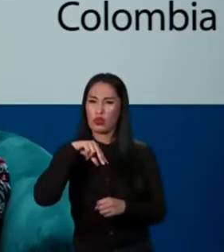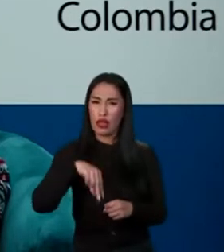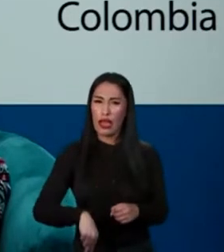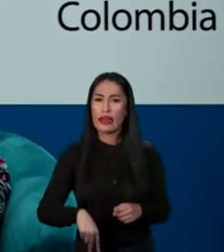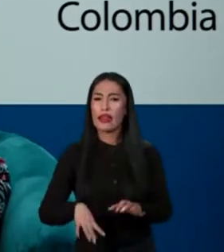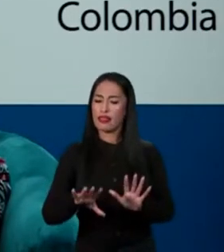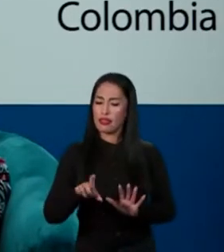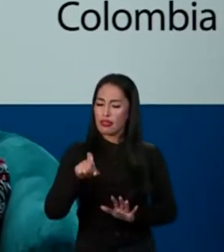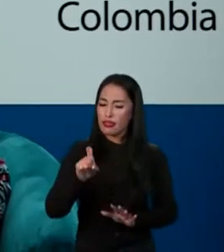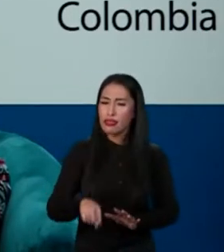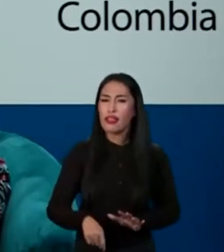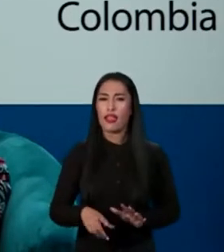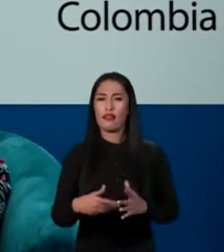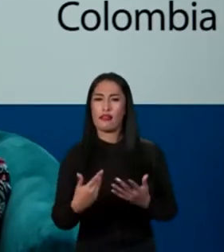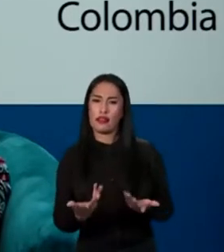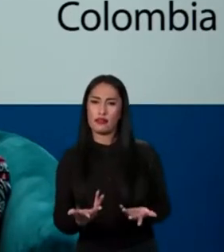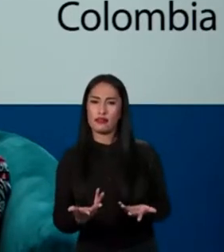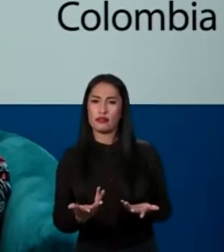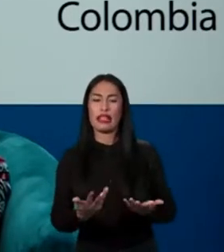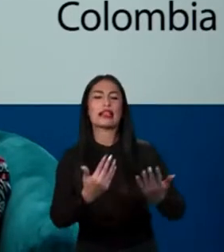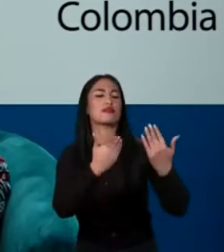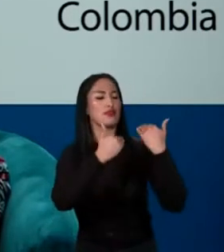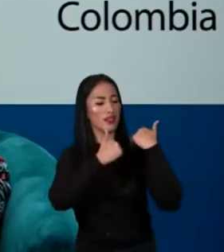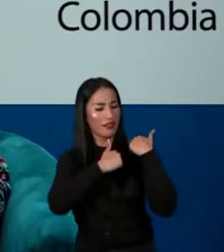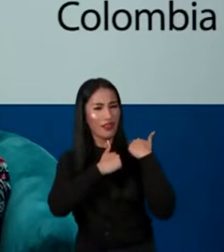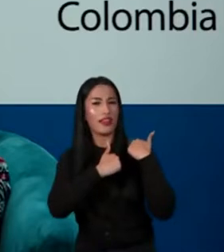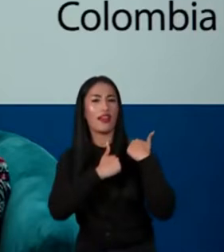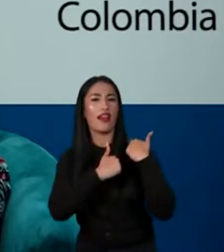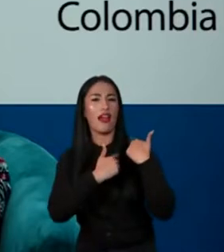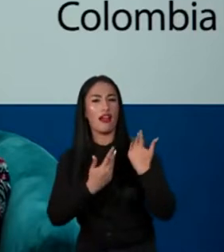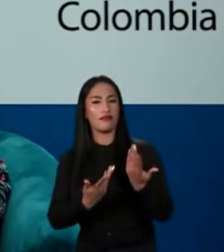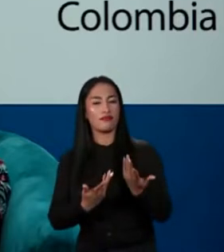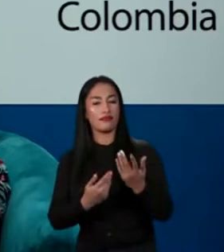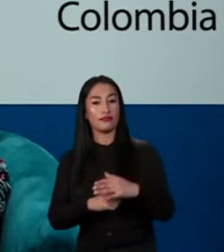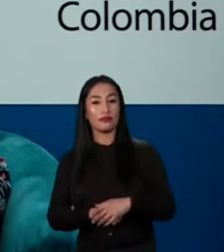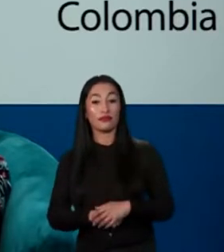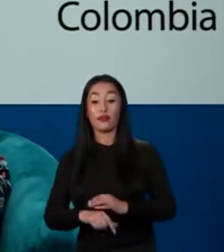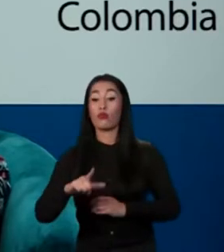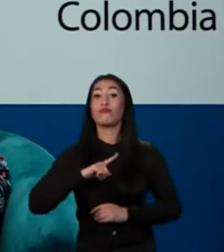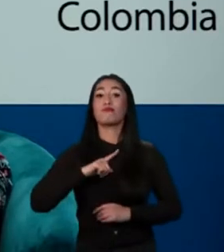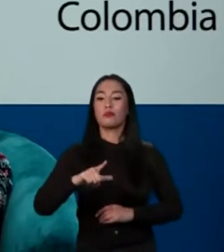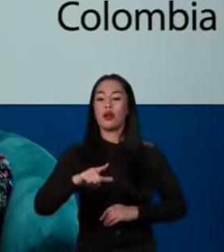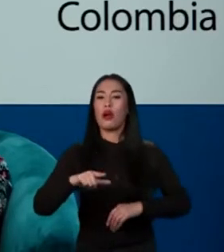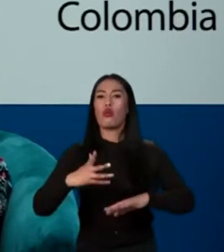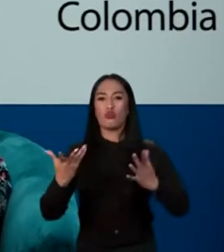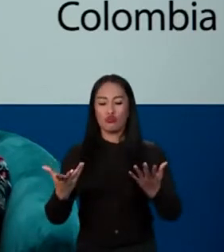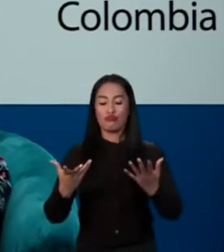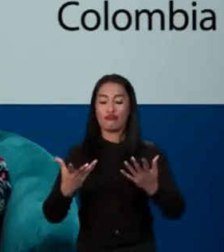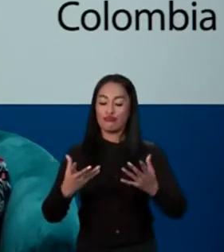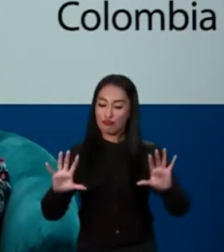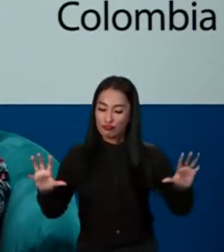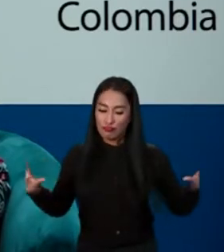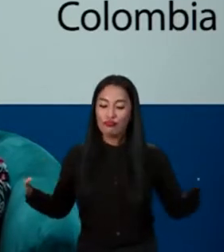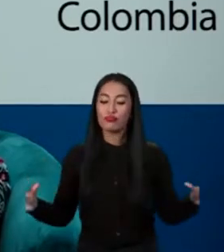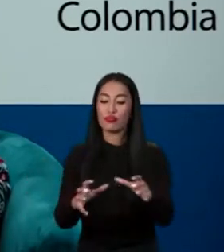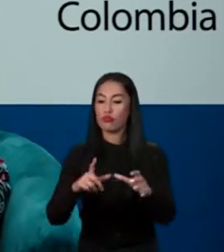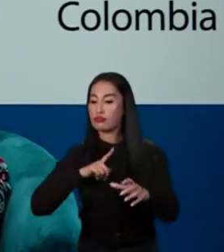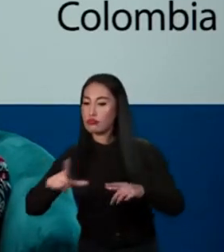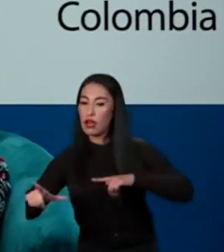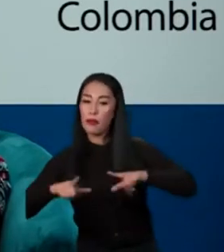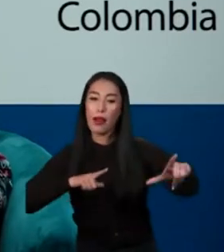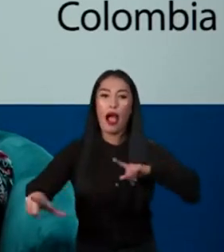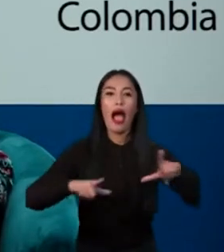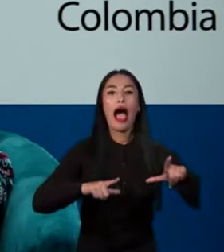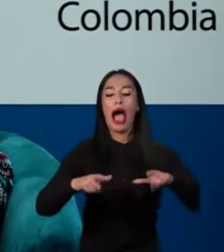comparten cada día que mediante un liderazgo colectivo pueden hacer trabajo colaborativo